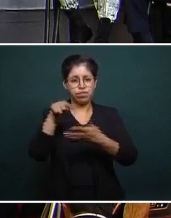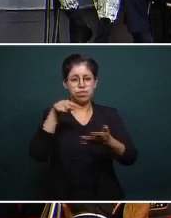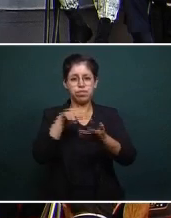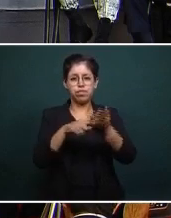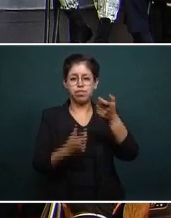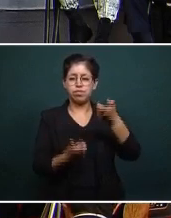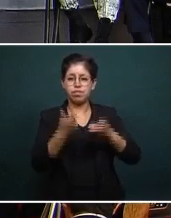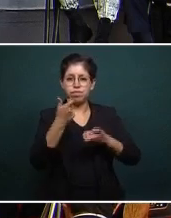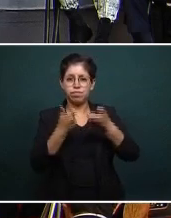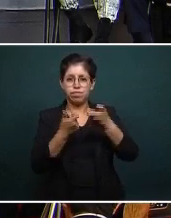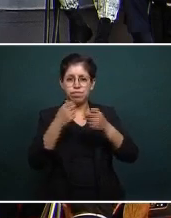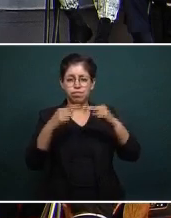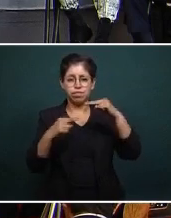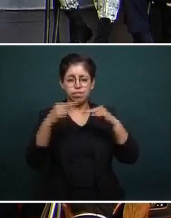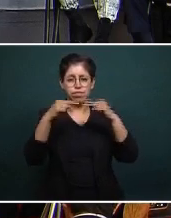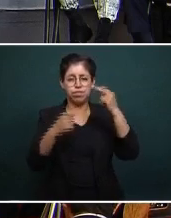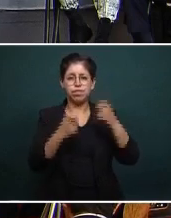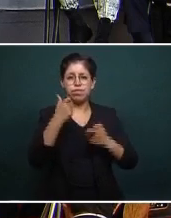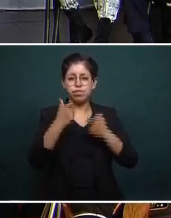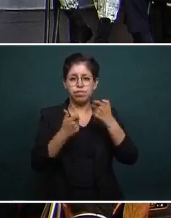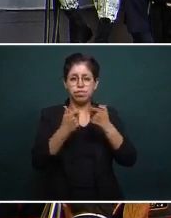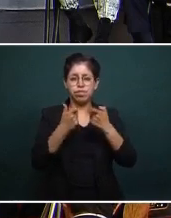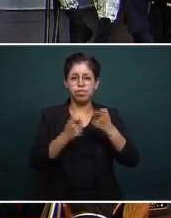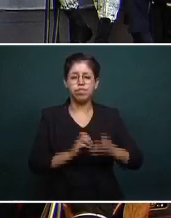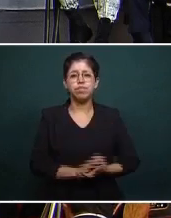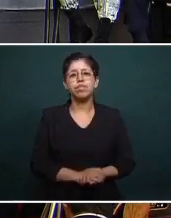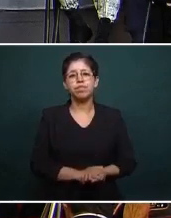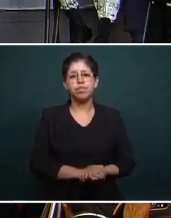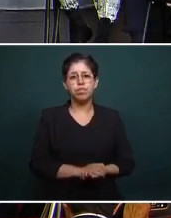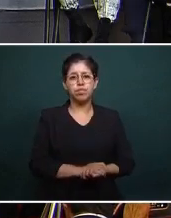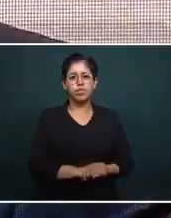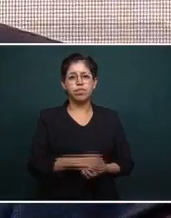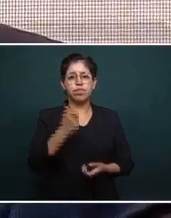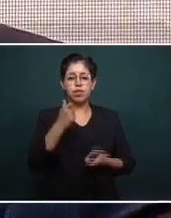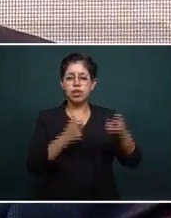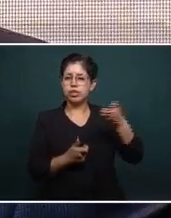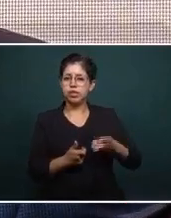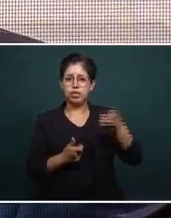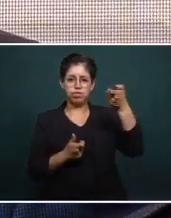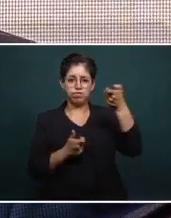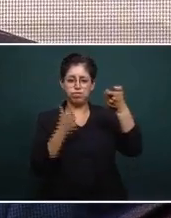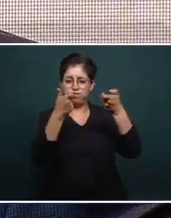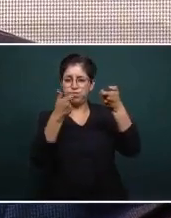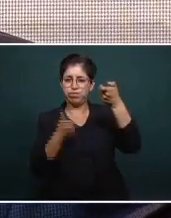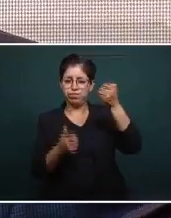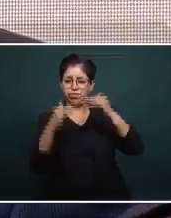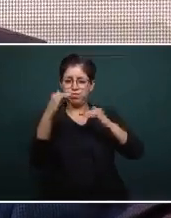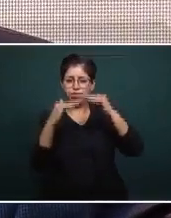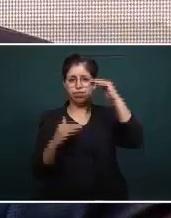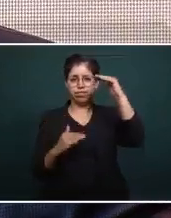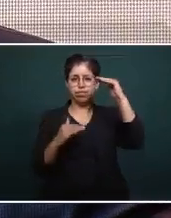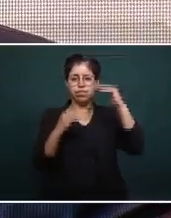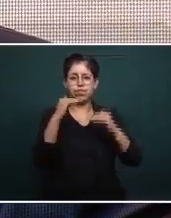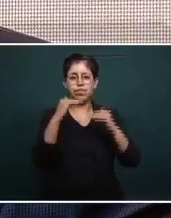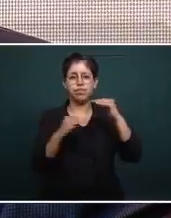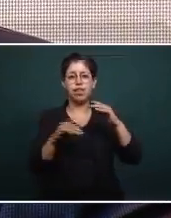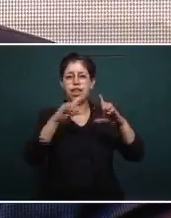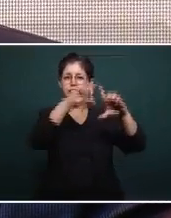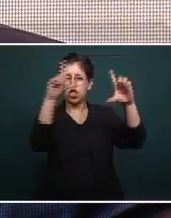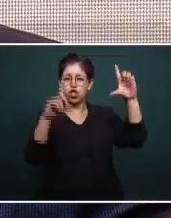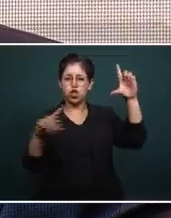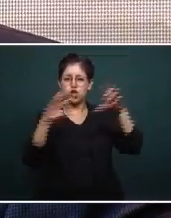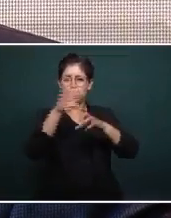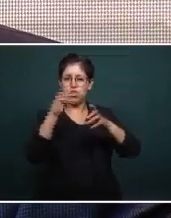23.08 pesos en Churumuco, Michoacán. Estos precios son solo el más alto y el más bajo, como hacemos con más de 10.000